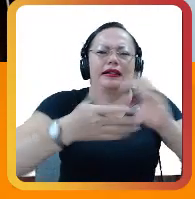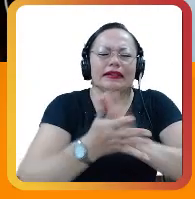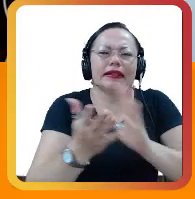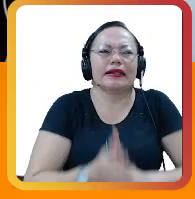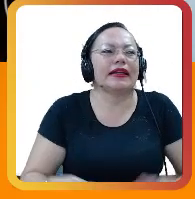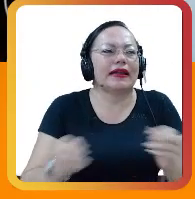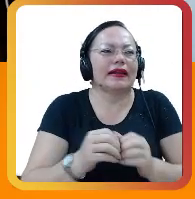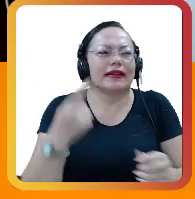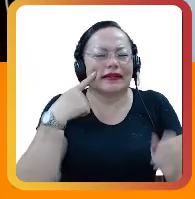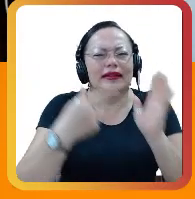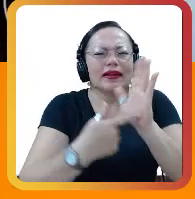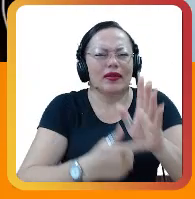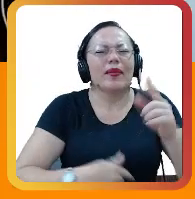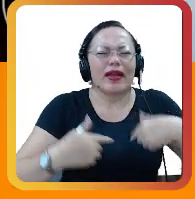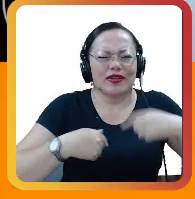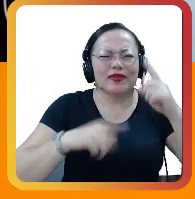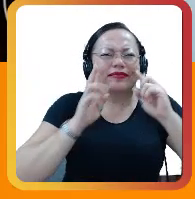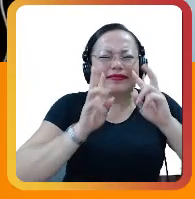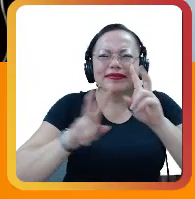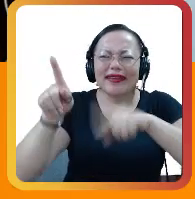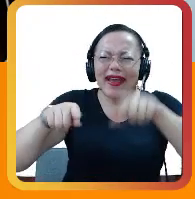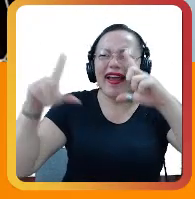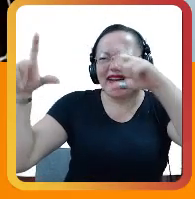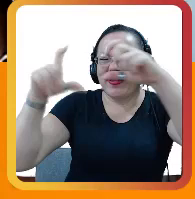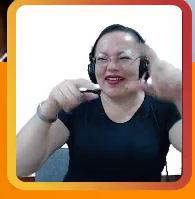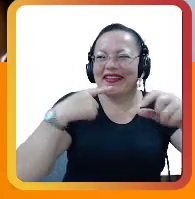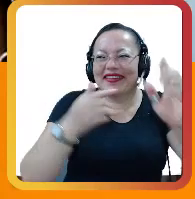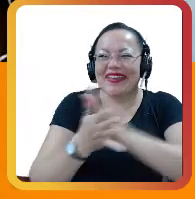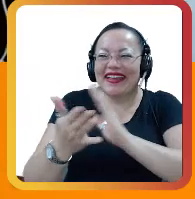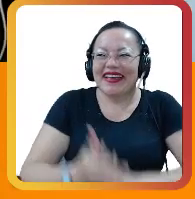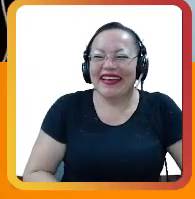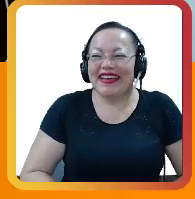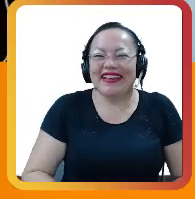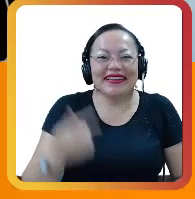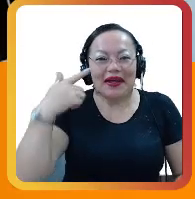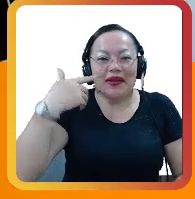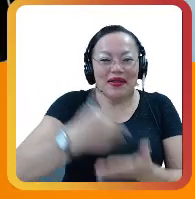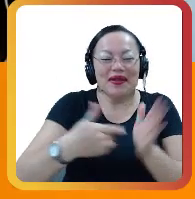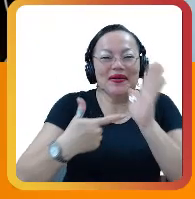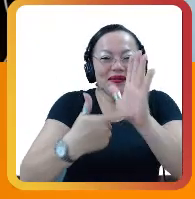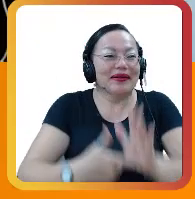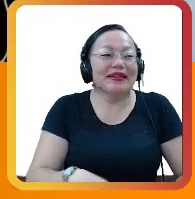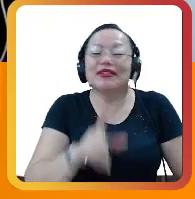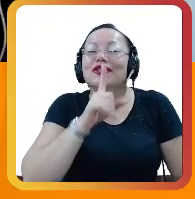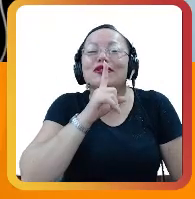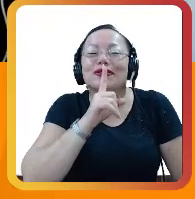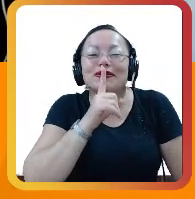maratónica. Ah, sí, por ahí vi unas fotos que... ¡Ups! Esas fotos no debían salir al público, ¿qué pasó?